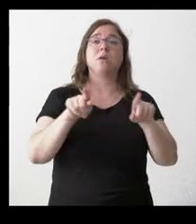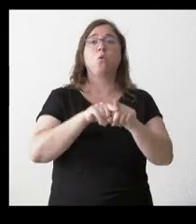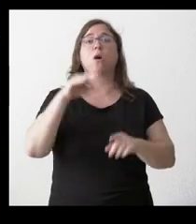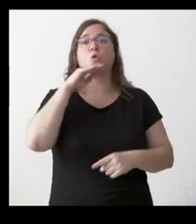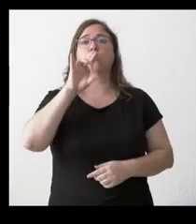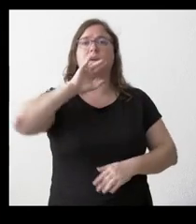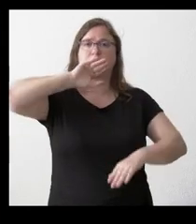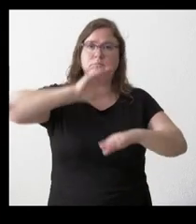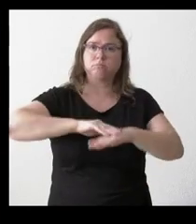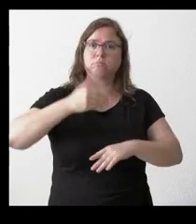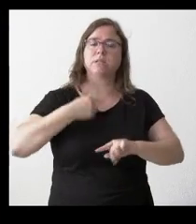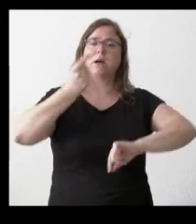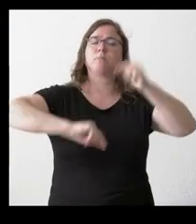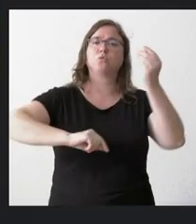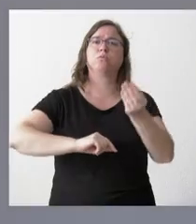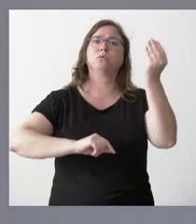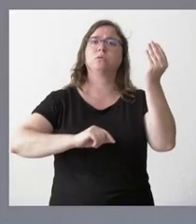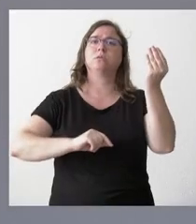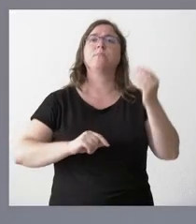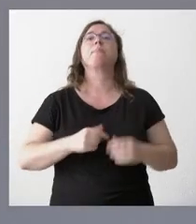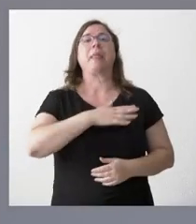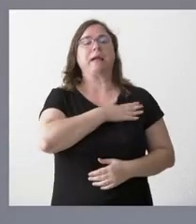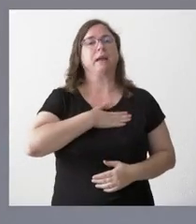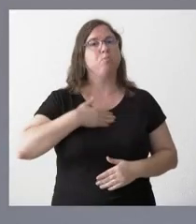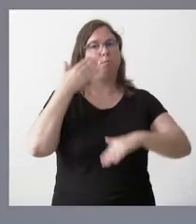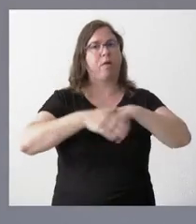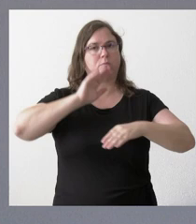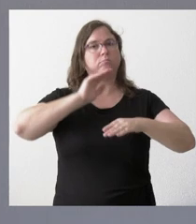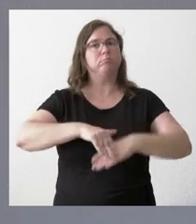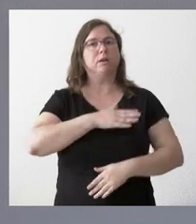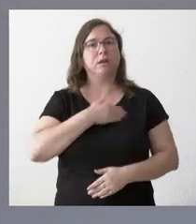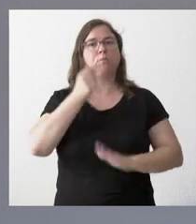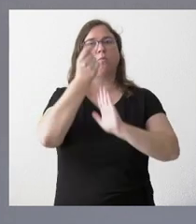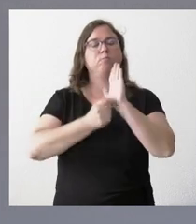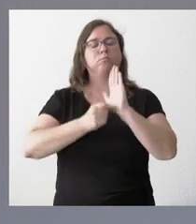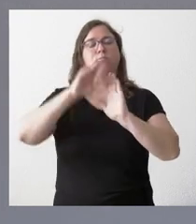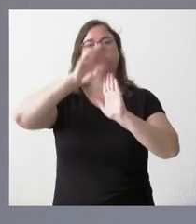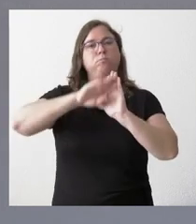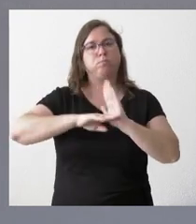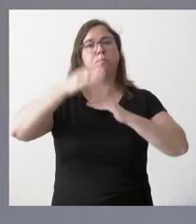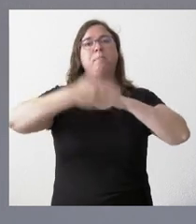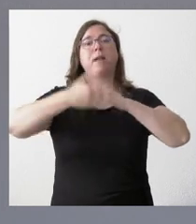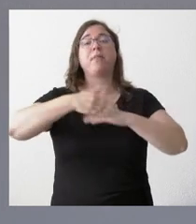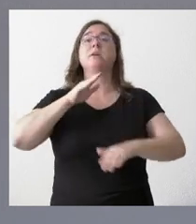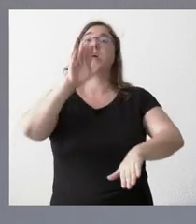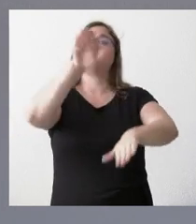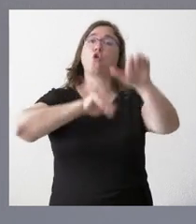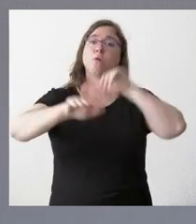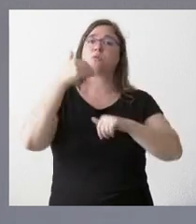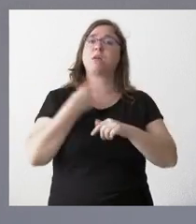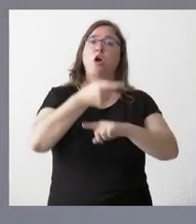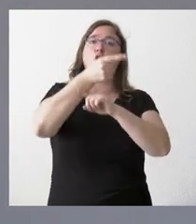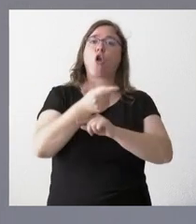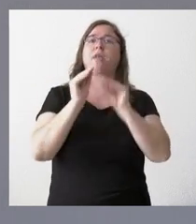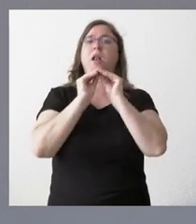nuevos presupuestos para Castilla y León. Sí, nuestra idea es cumplir los plazos. Como usted dice, lo que hemos hecho hasta ahora fue la convocatoria de la orden de elaboración del presupuesto.